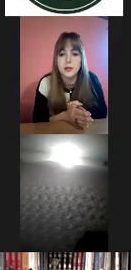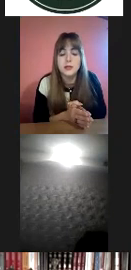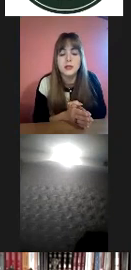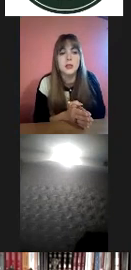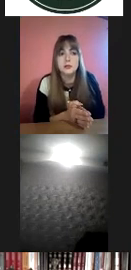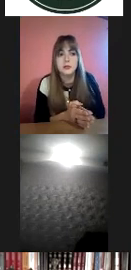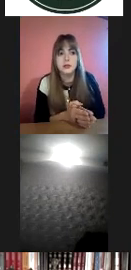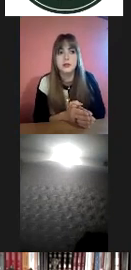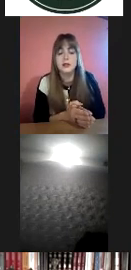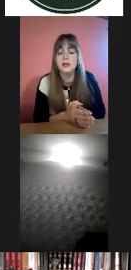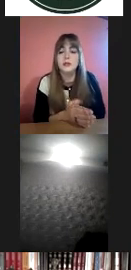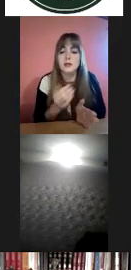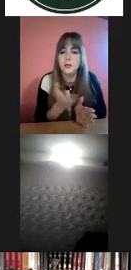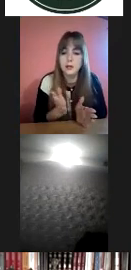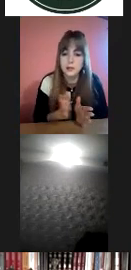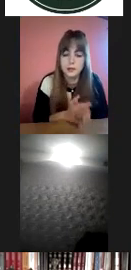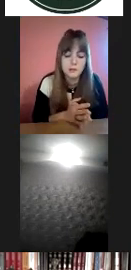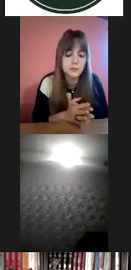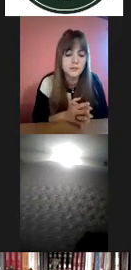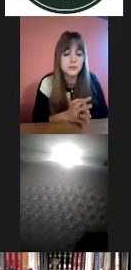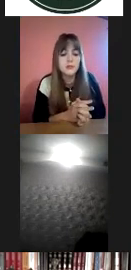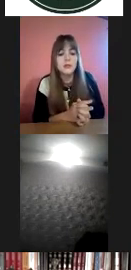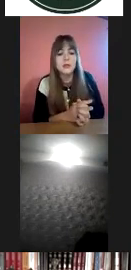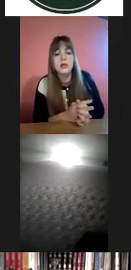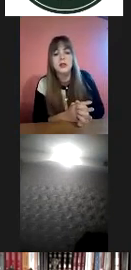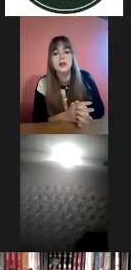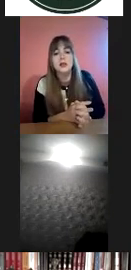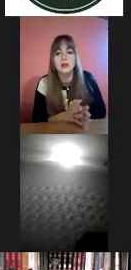de perros y gatos y humanos, ¿no? También.